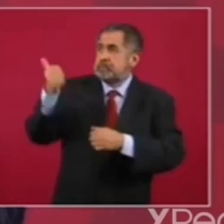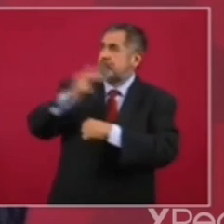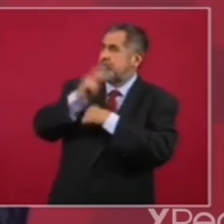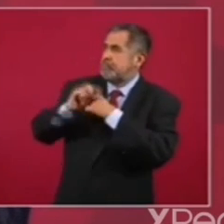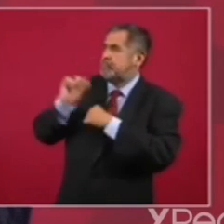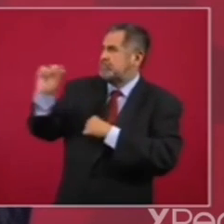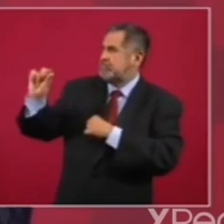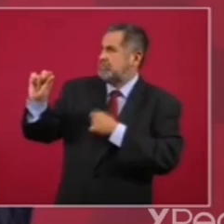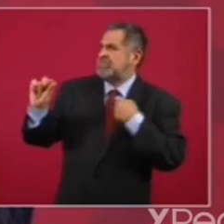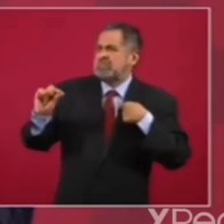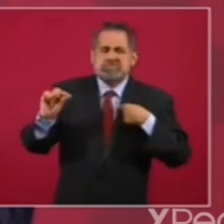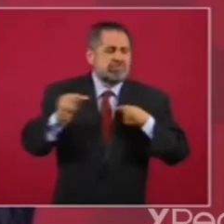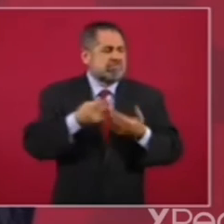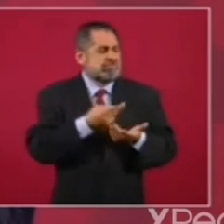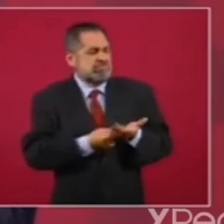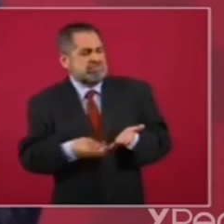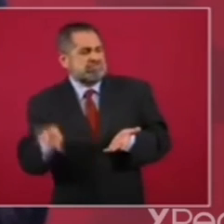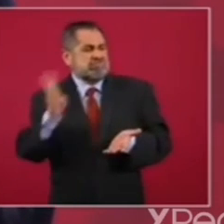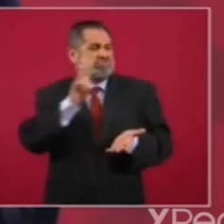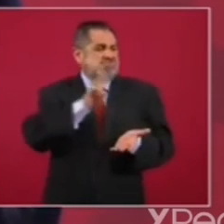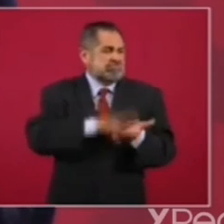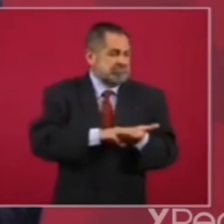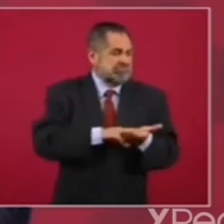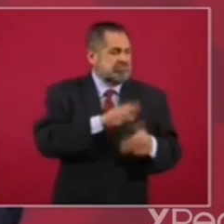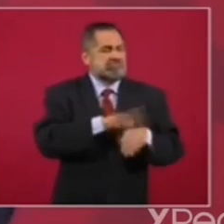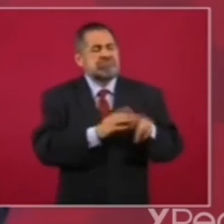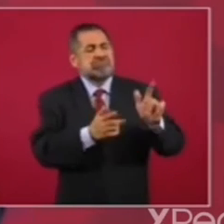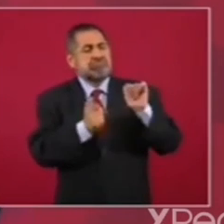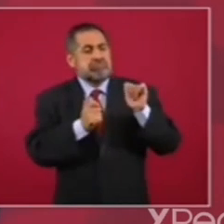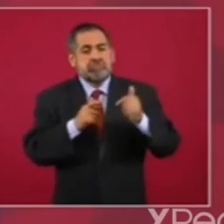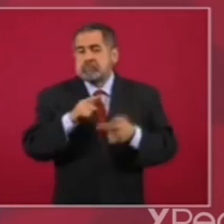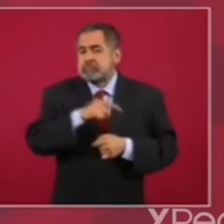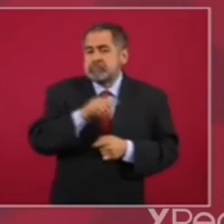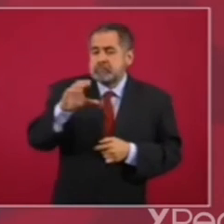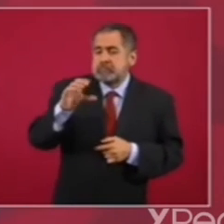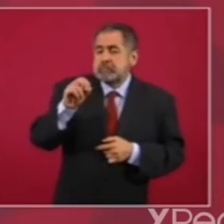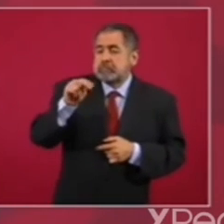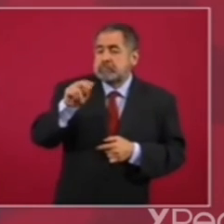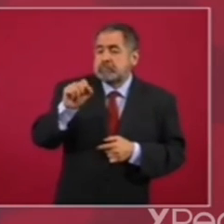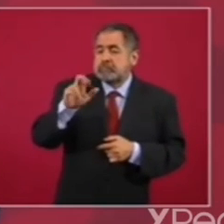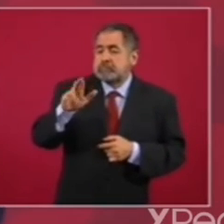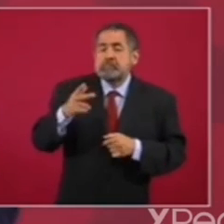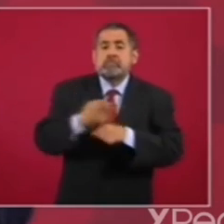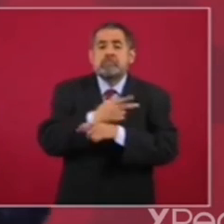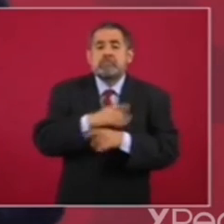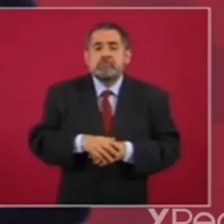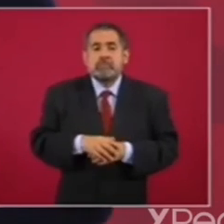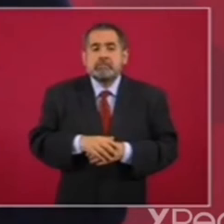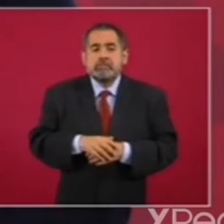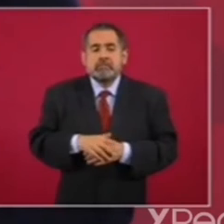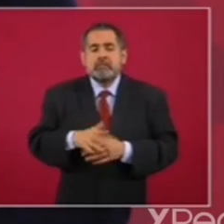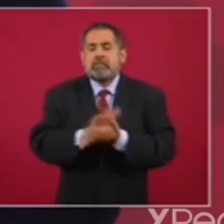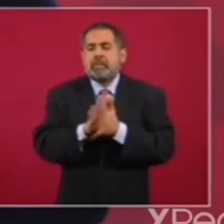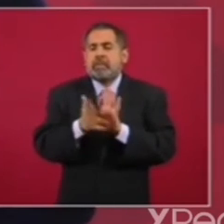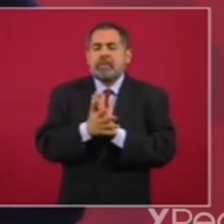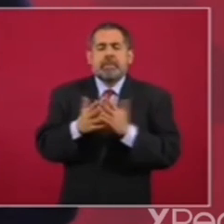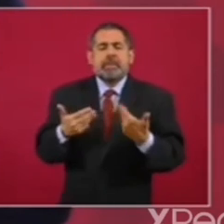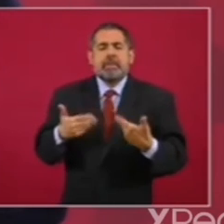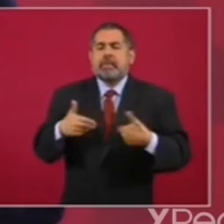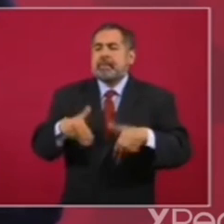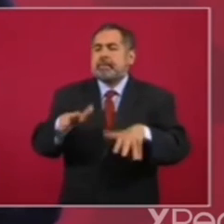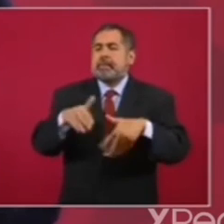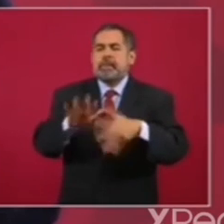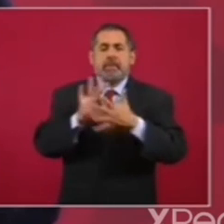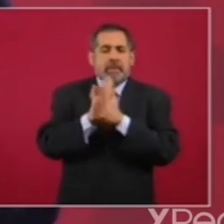otros países. Y la CONSAR, ¿sí?, de alcahueta,